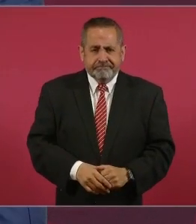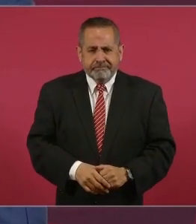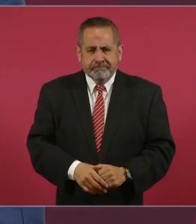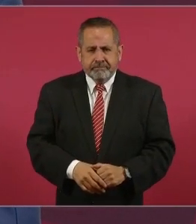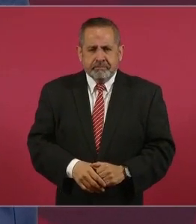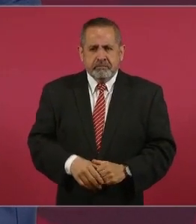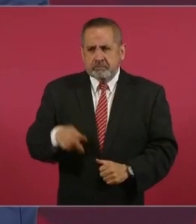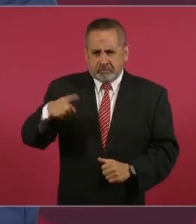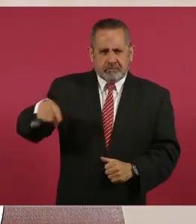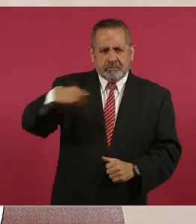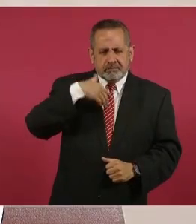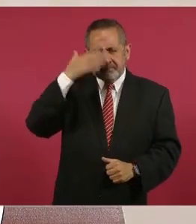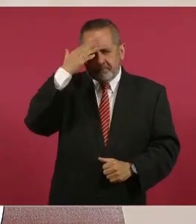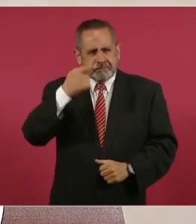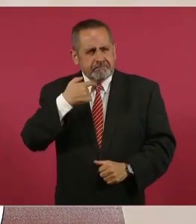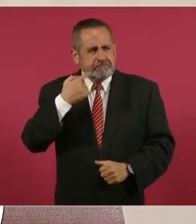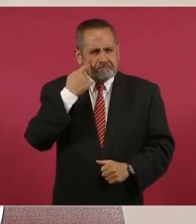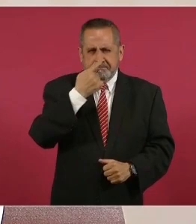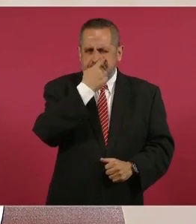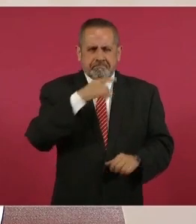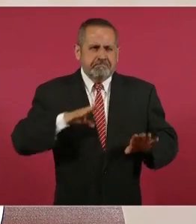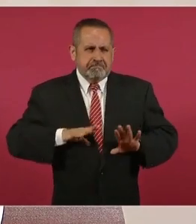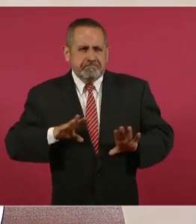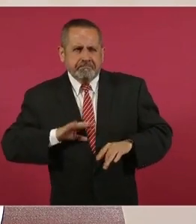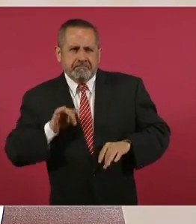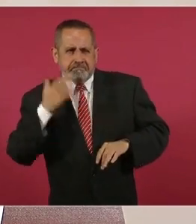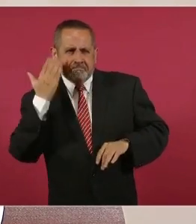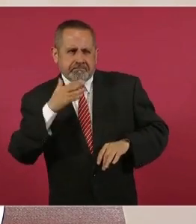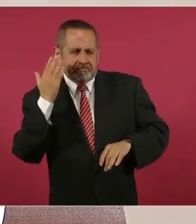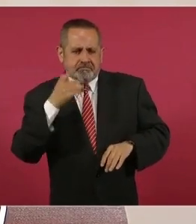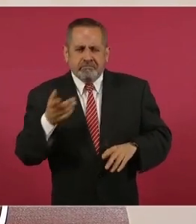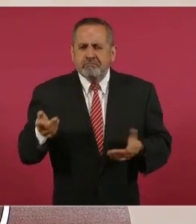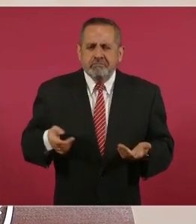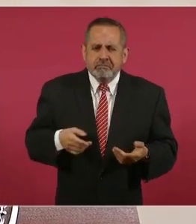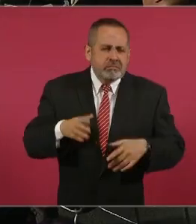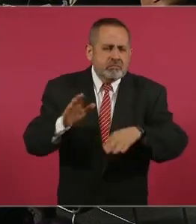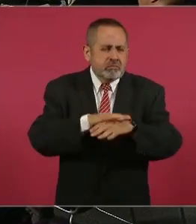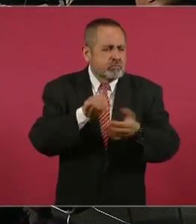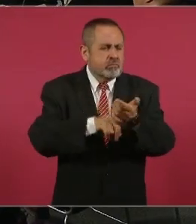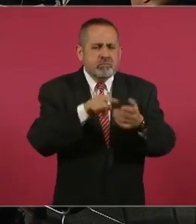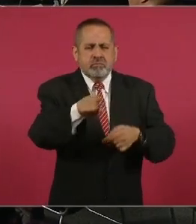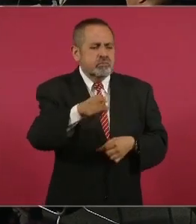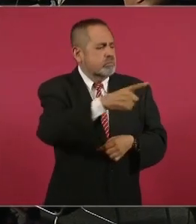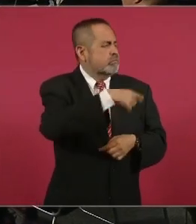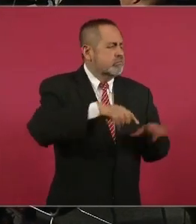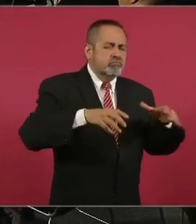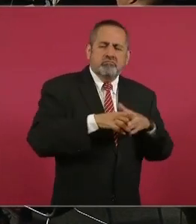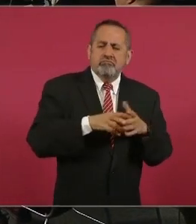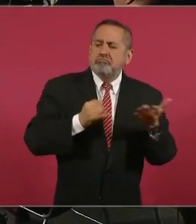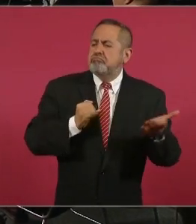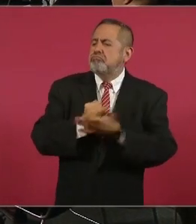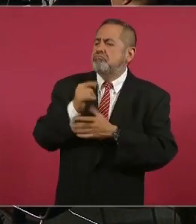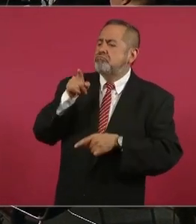¿Quién no sabe qué le conviene y qué no le conviene? ¿Quiénes son ustedes?